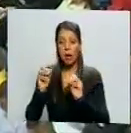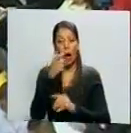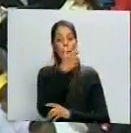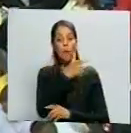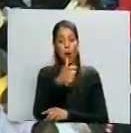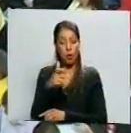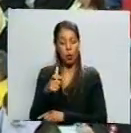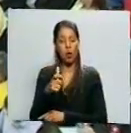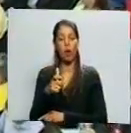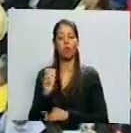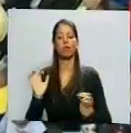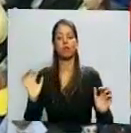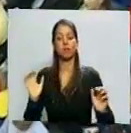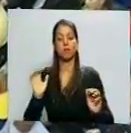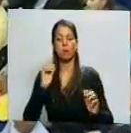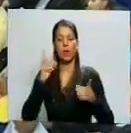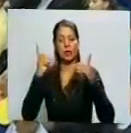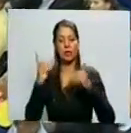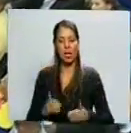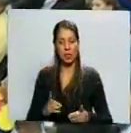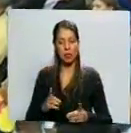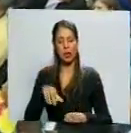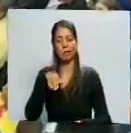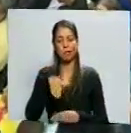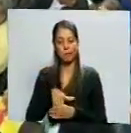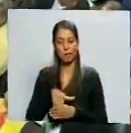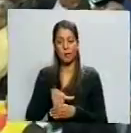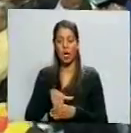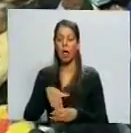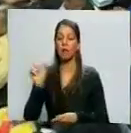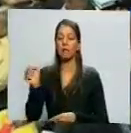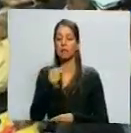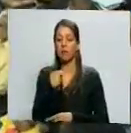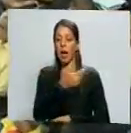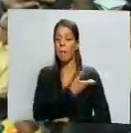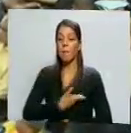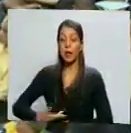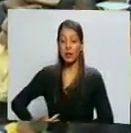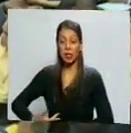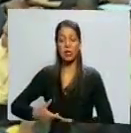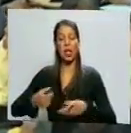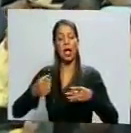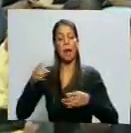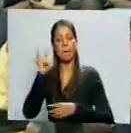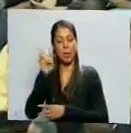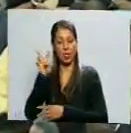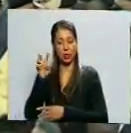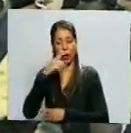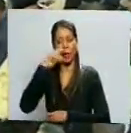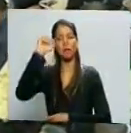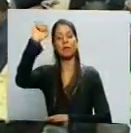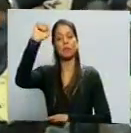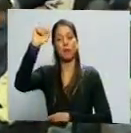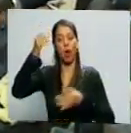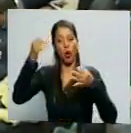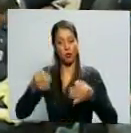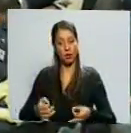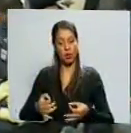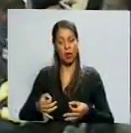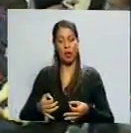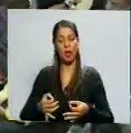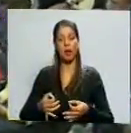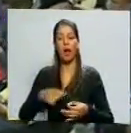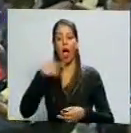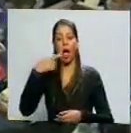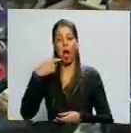Nacional Constituyente en el lugar idóneo para que el presidente constitucional de la República, Nicolás Maduro Moros, presente